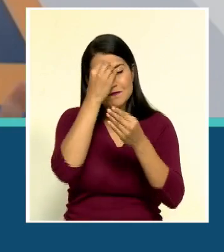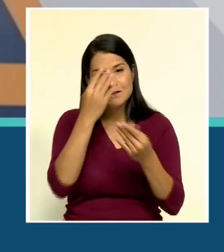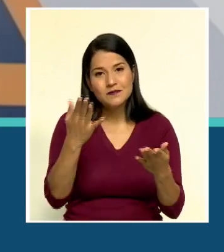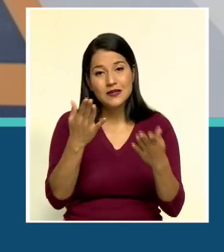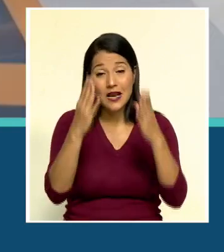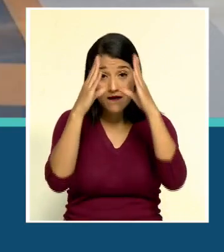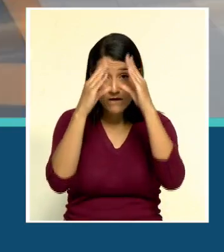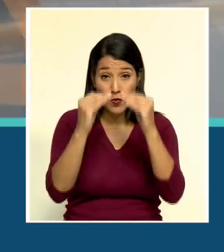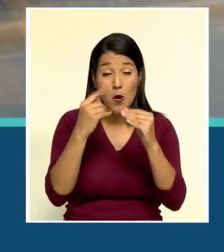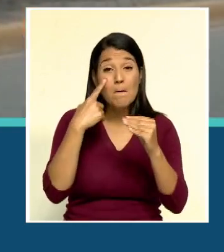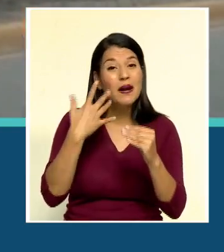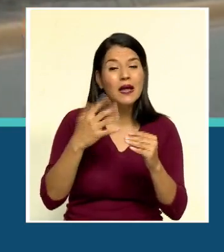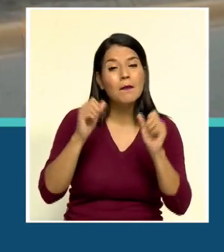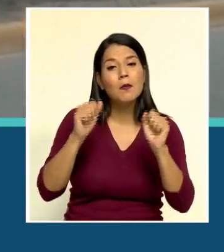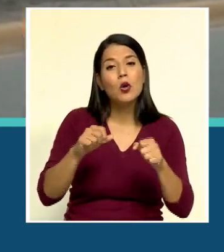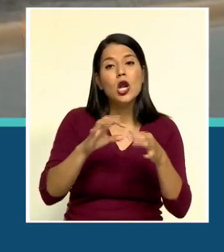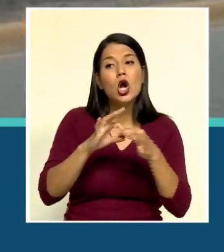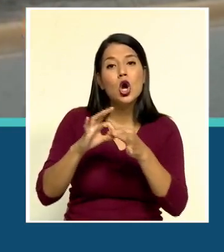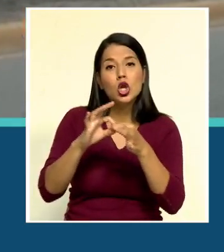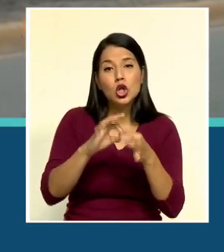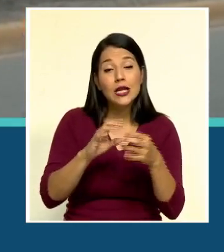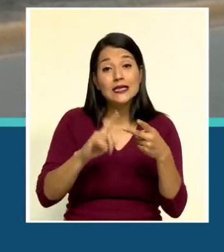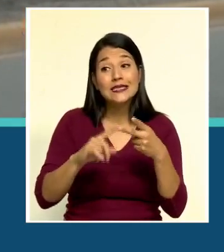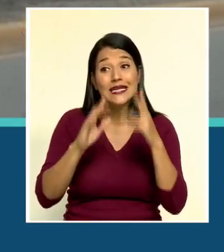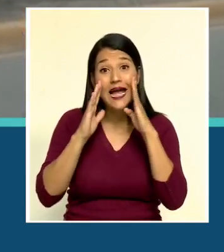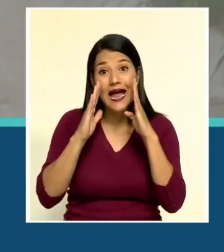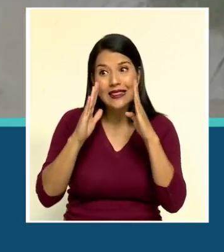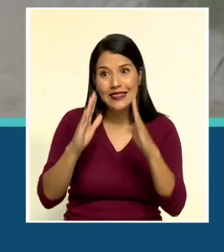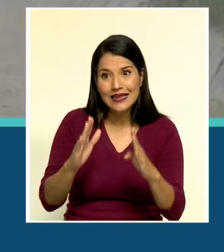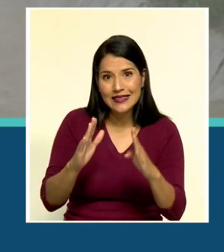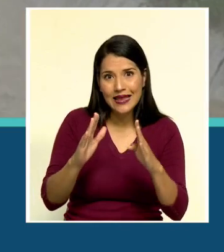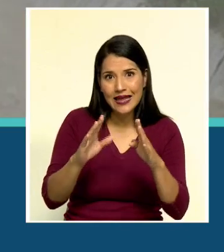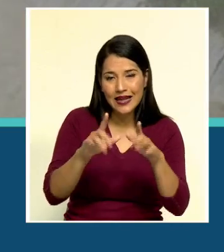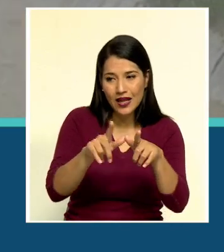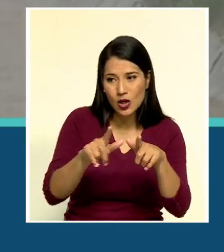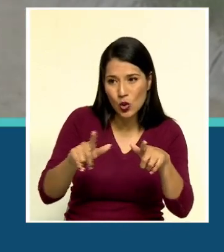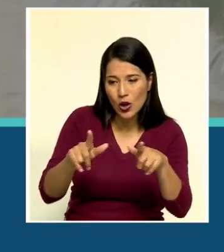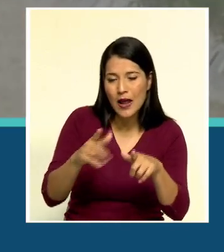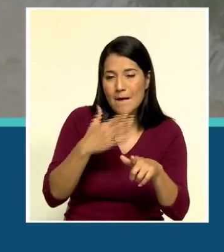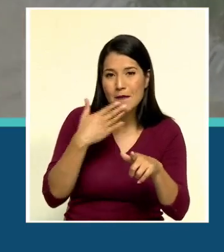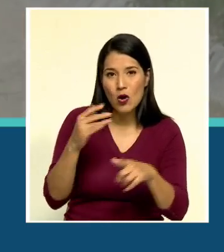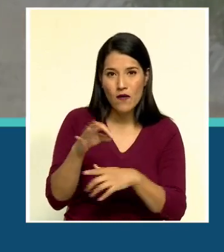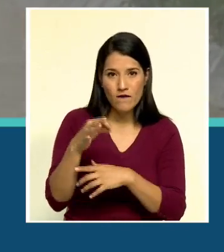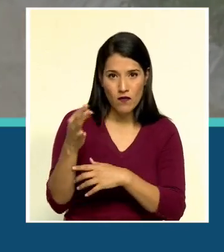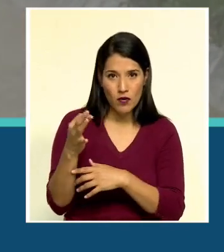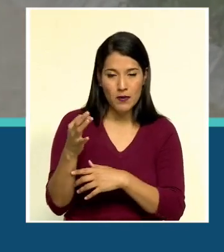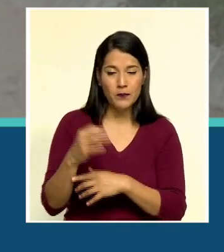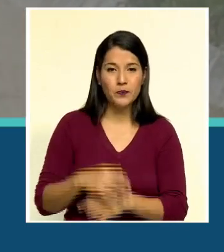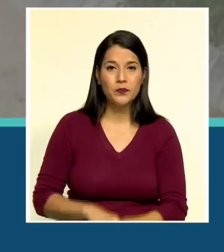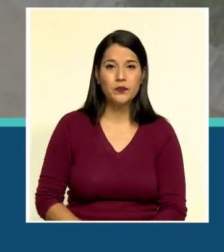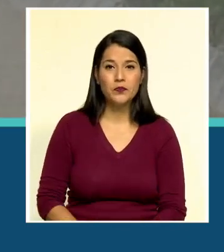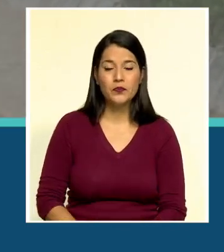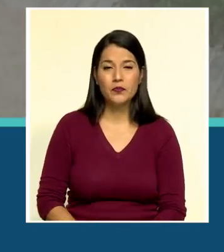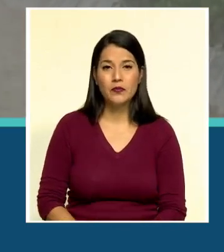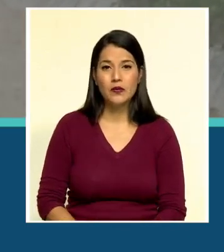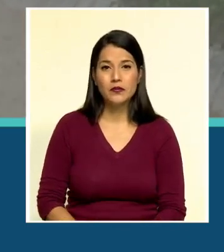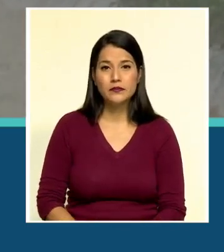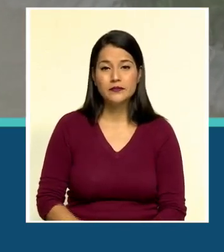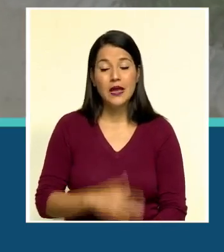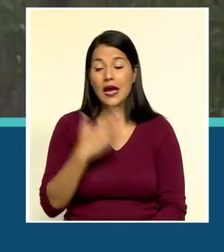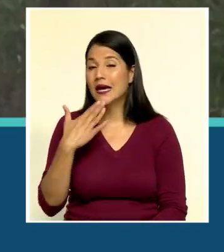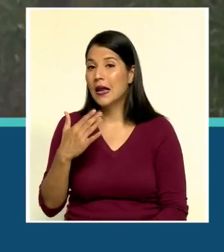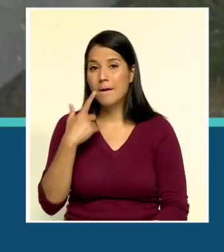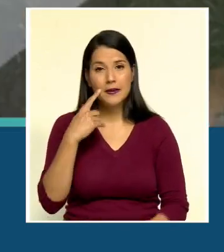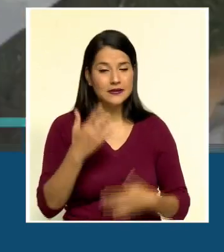generar procesos de coordinación y de atención en los territorios de manera más eficiente en el momento de que se requiera. Para servirles.